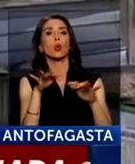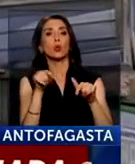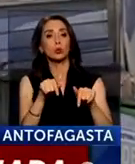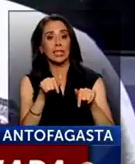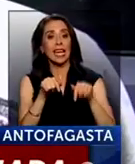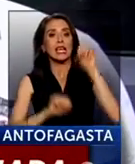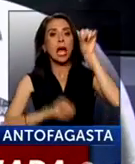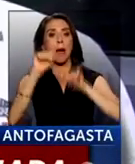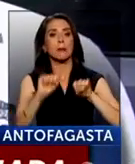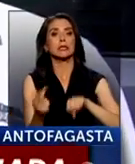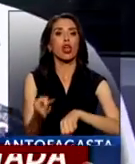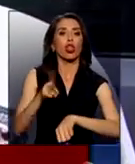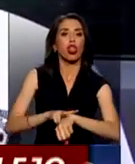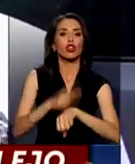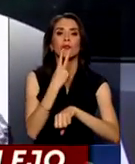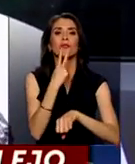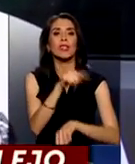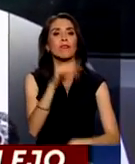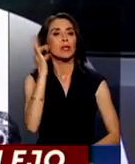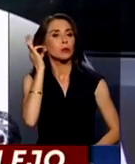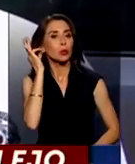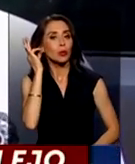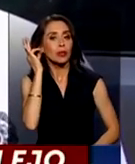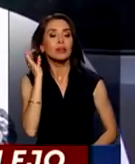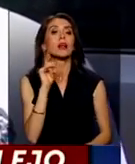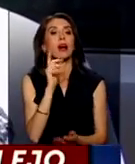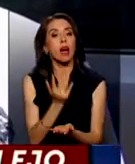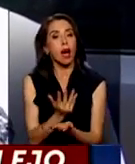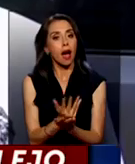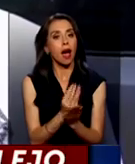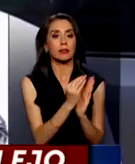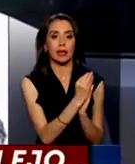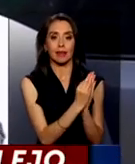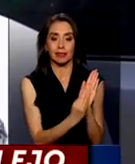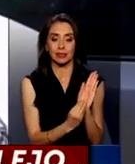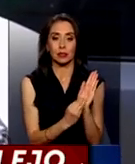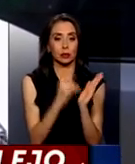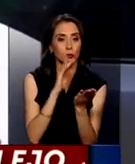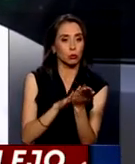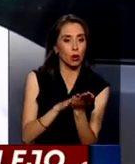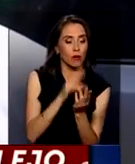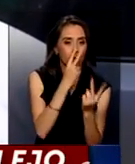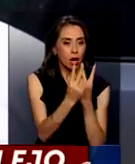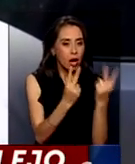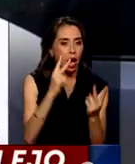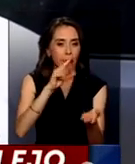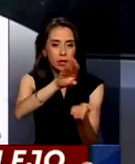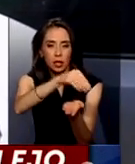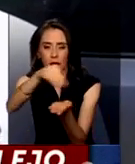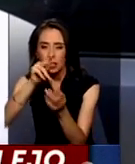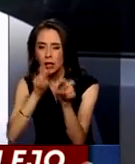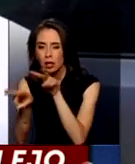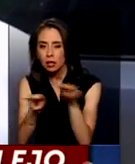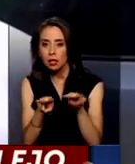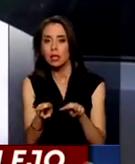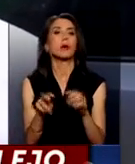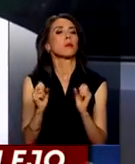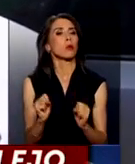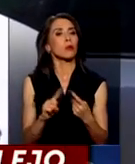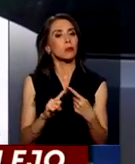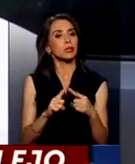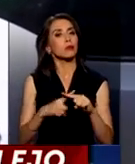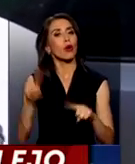vivienda efectivamente constatamos que eh existen antecedentes o evidencias en el sitio suceso que nos permite decir que podría haber